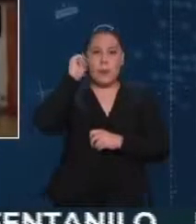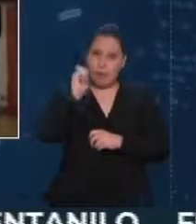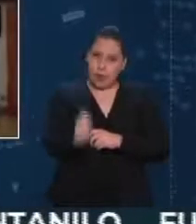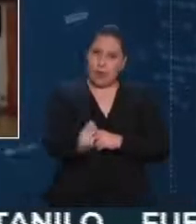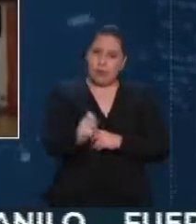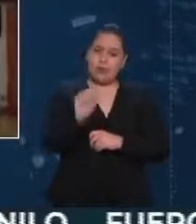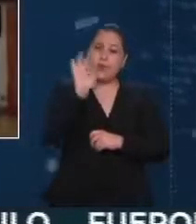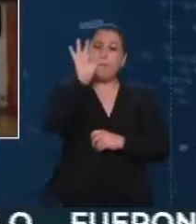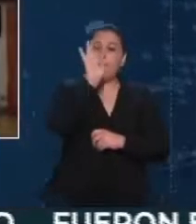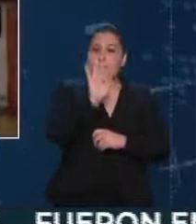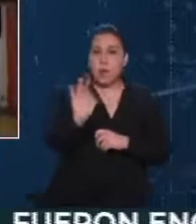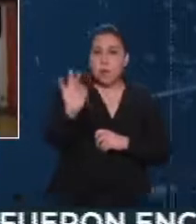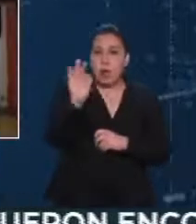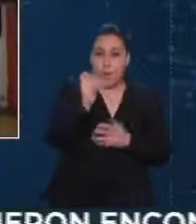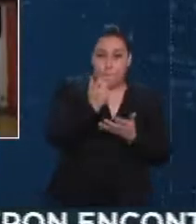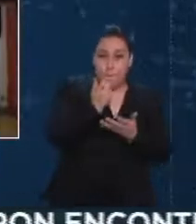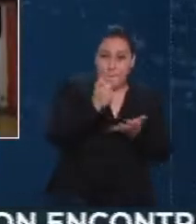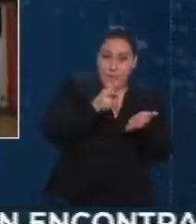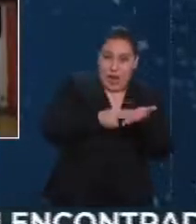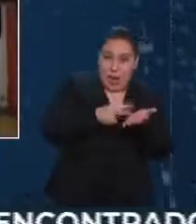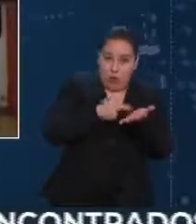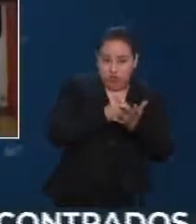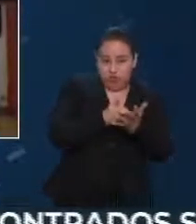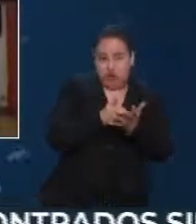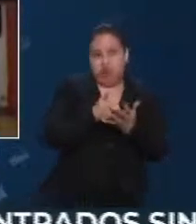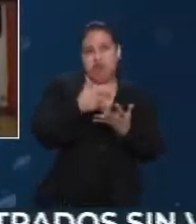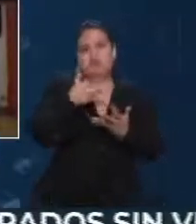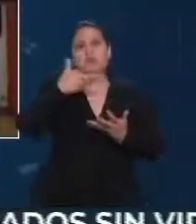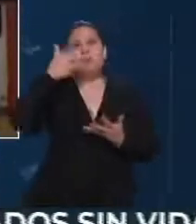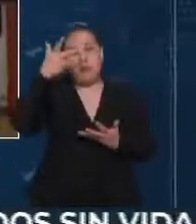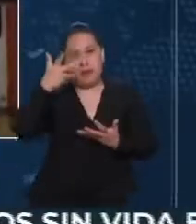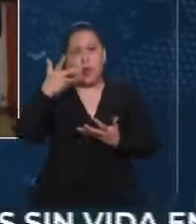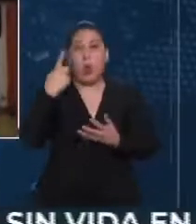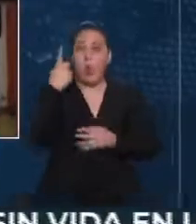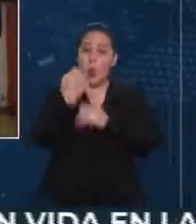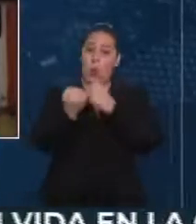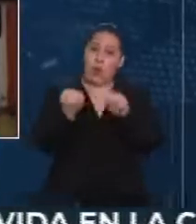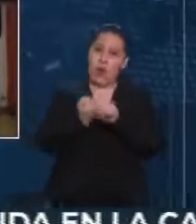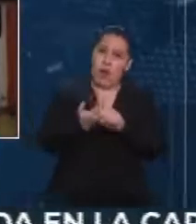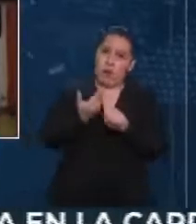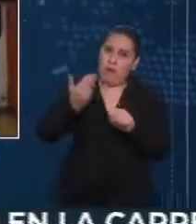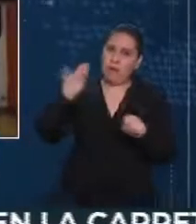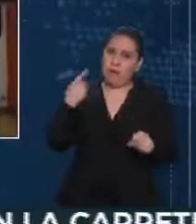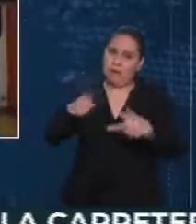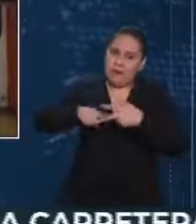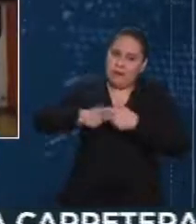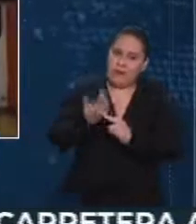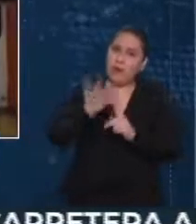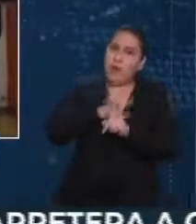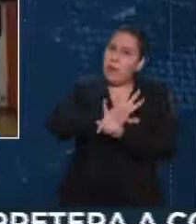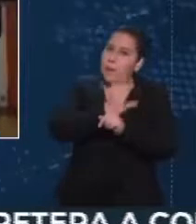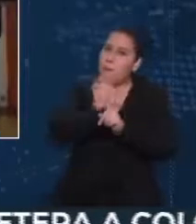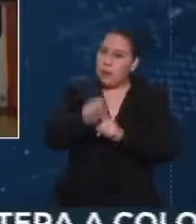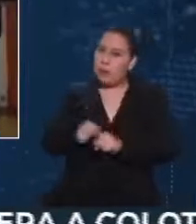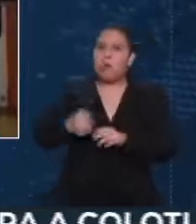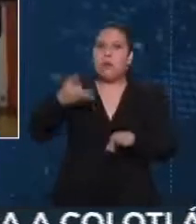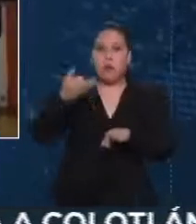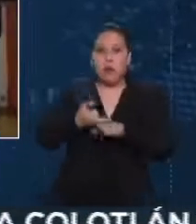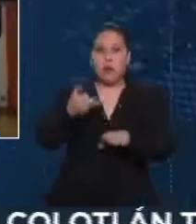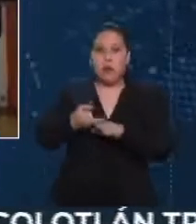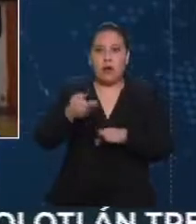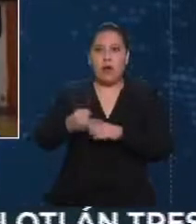se debe a la base comparativa de hace un año, ¿no? Donde tuvimos una pandemia que hizo que principalmente los precios de